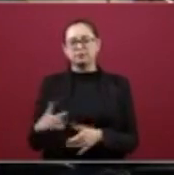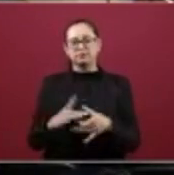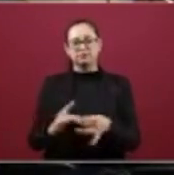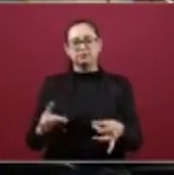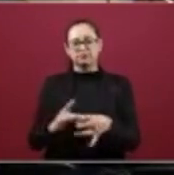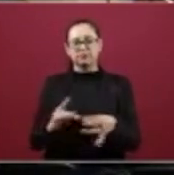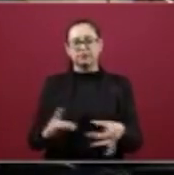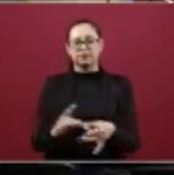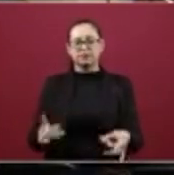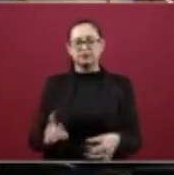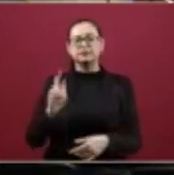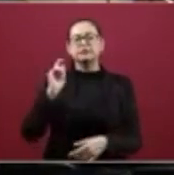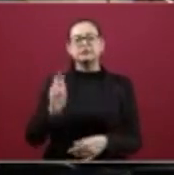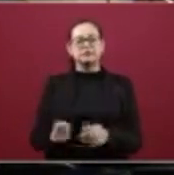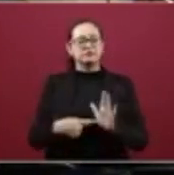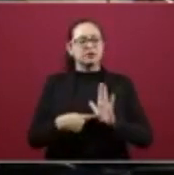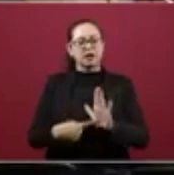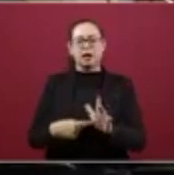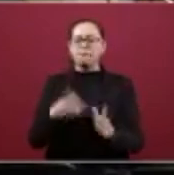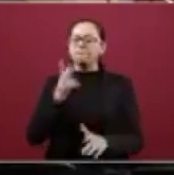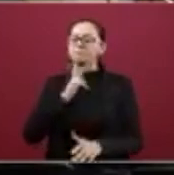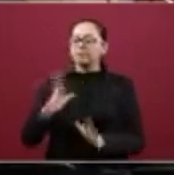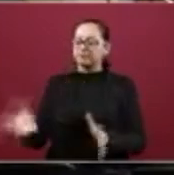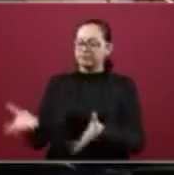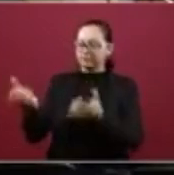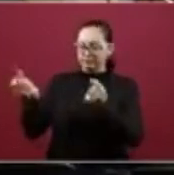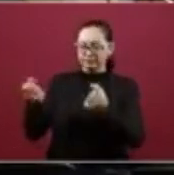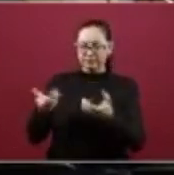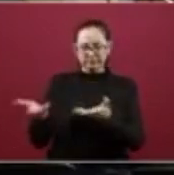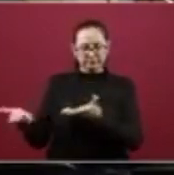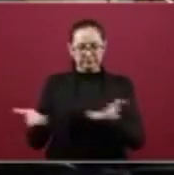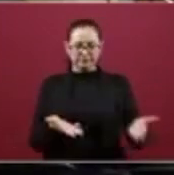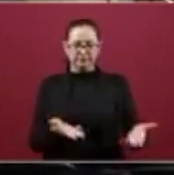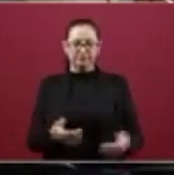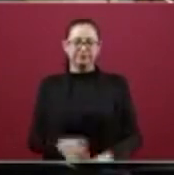para el rescate de Pemex. Le damos la palabra.